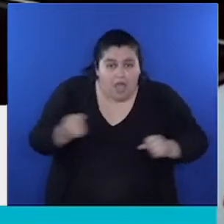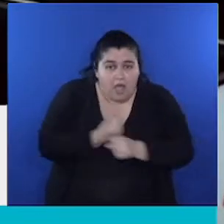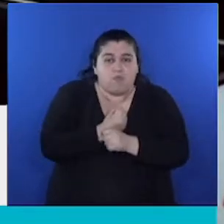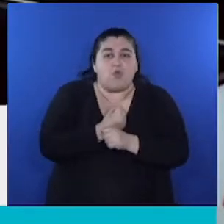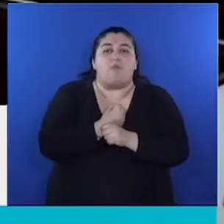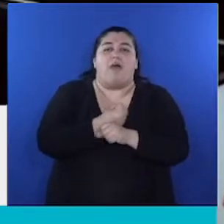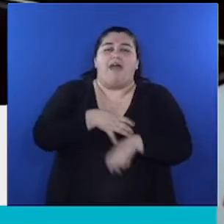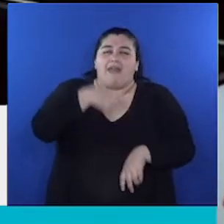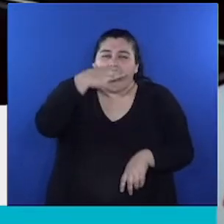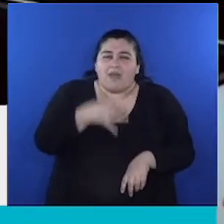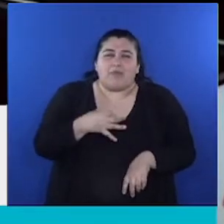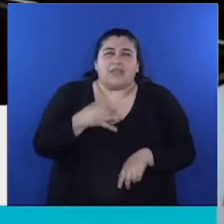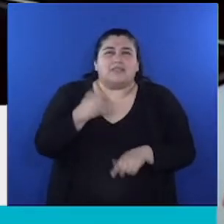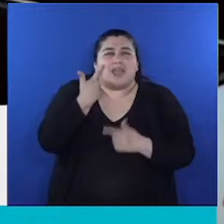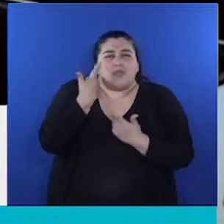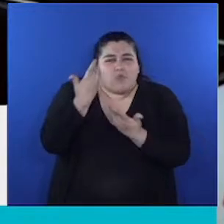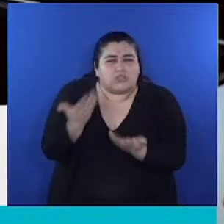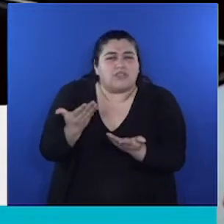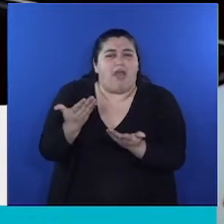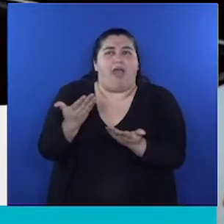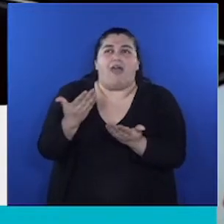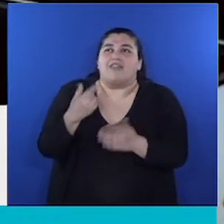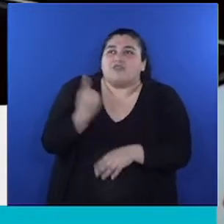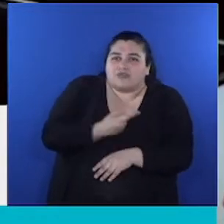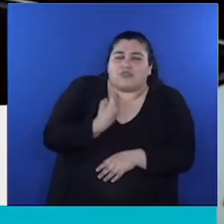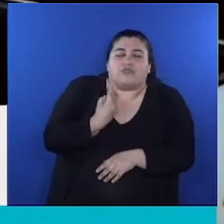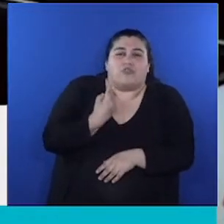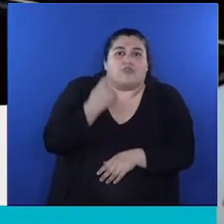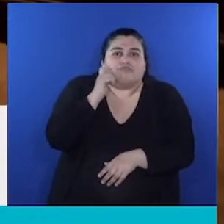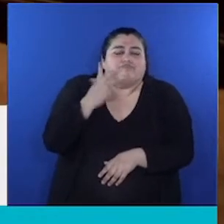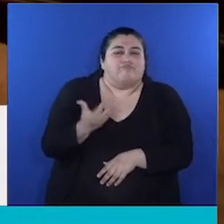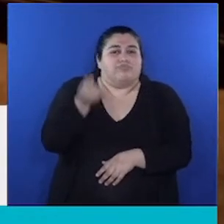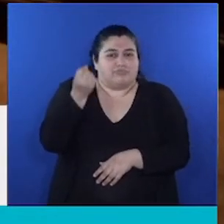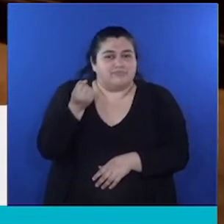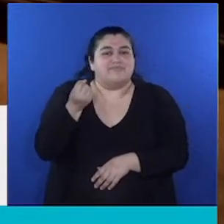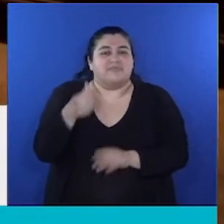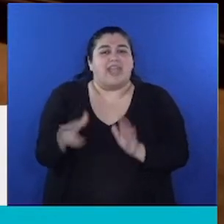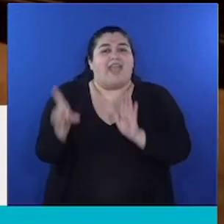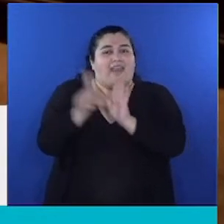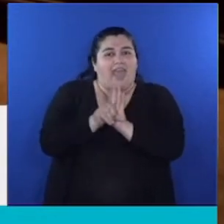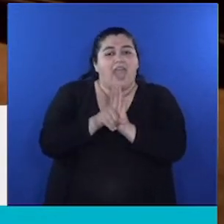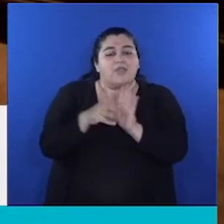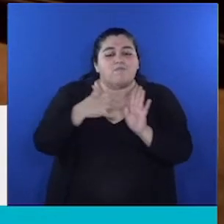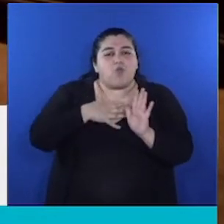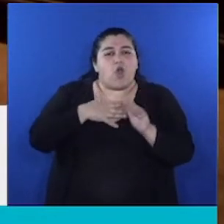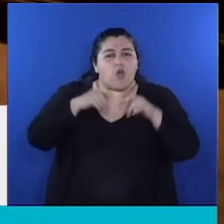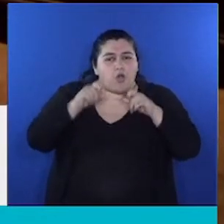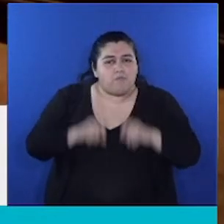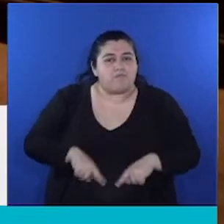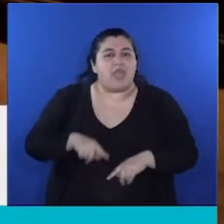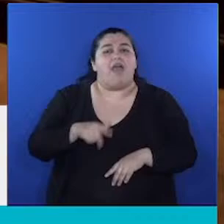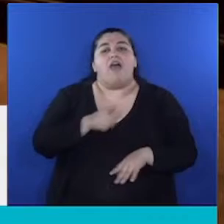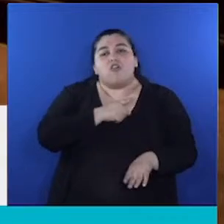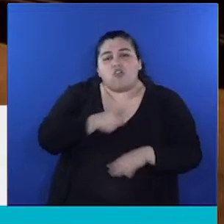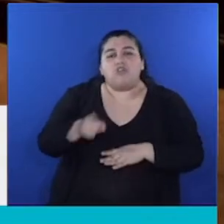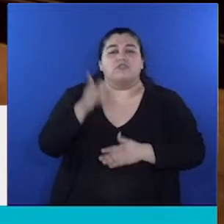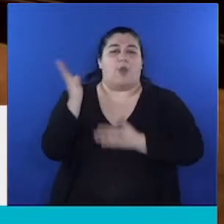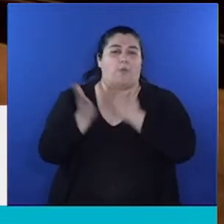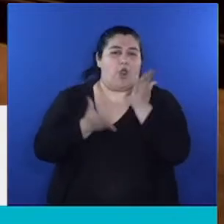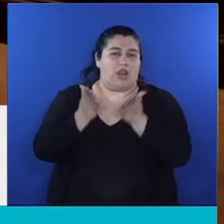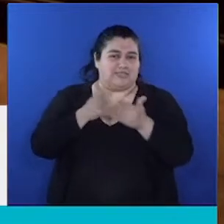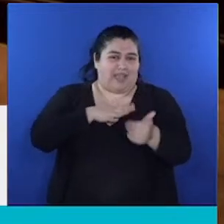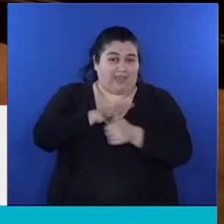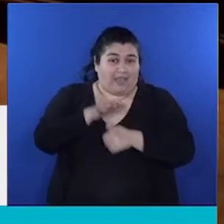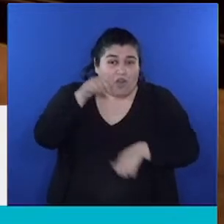realmente celebrar que vayamos a tener una ley propia contra las violencias de género en nuestra provincia, que